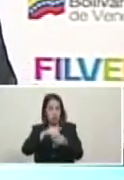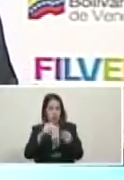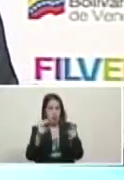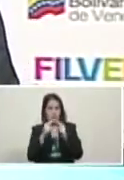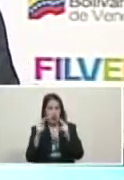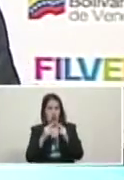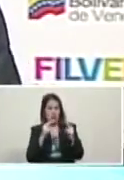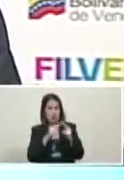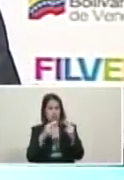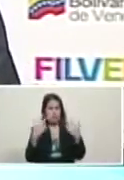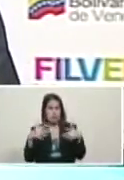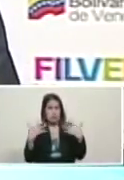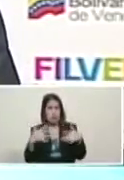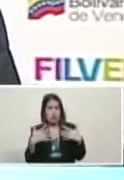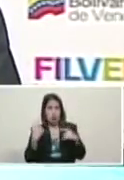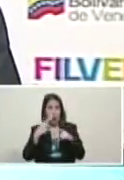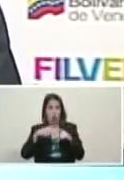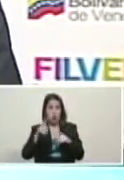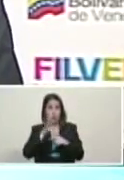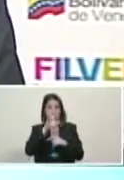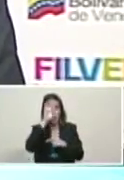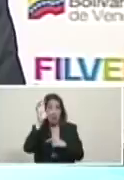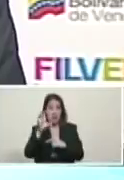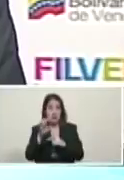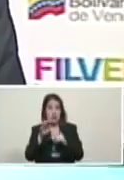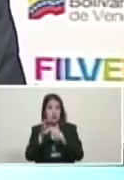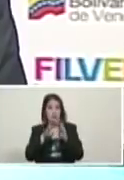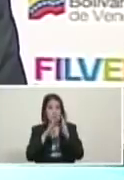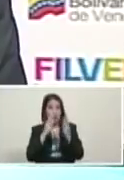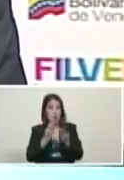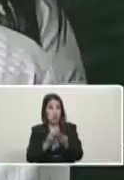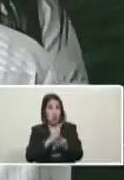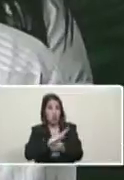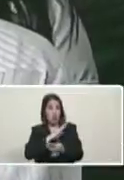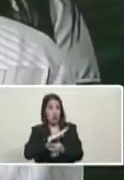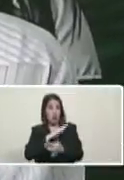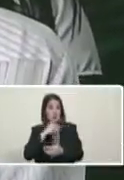conocen más en otros países del mundo que a los propios políticos.